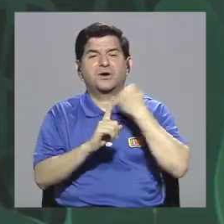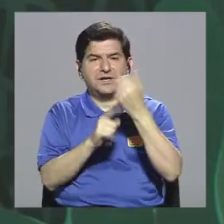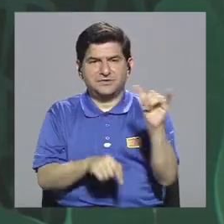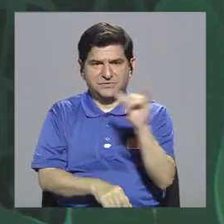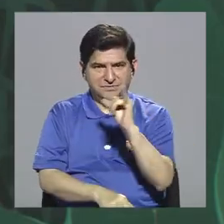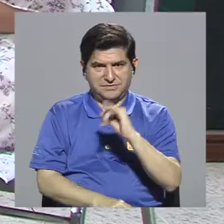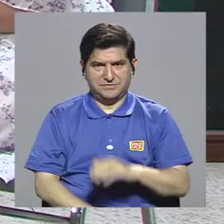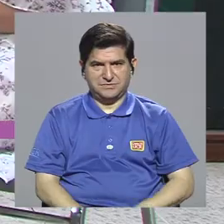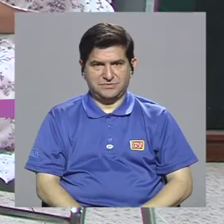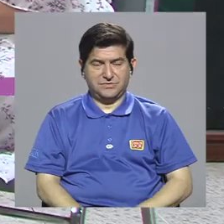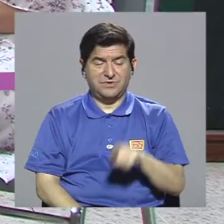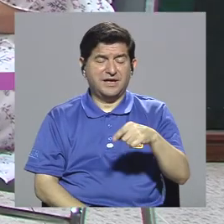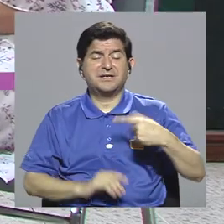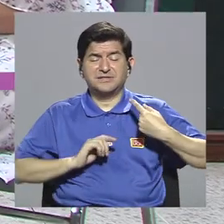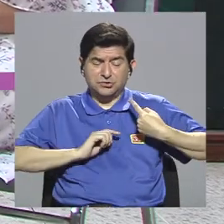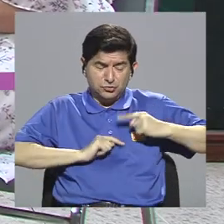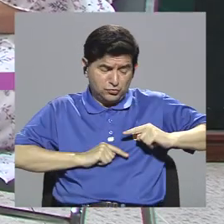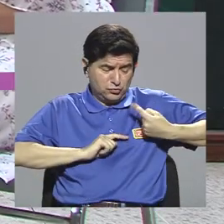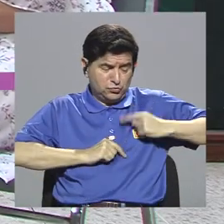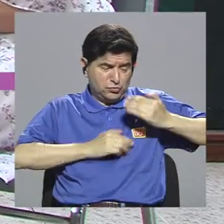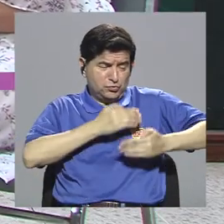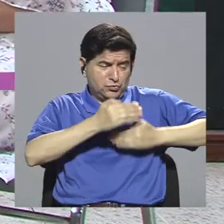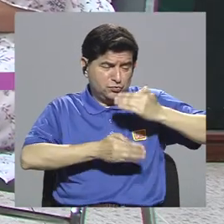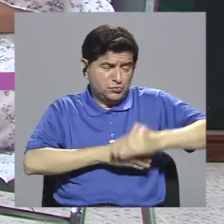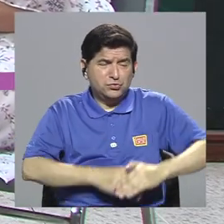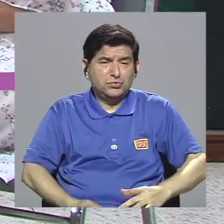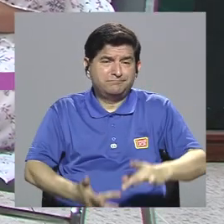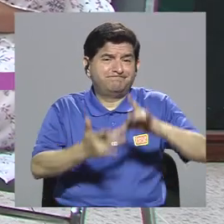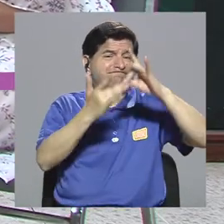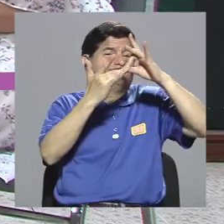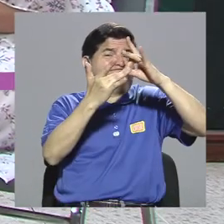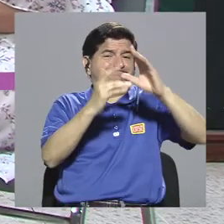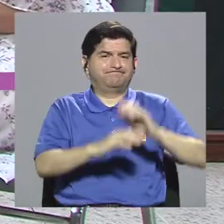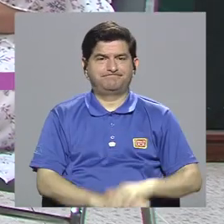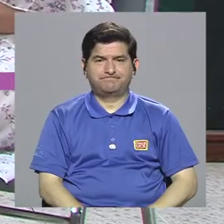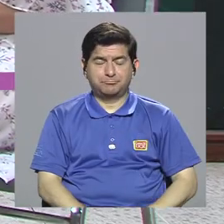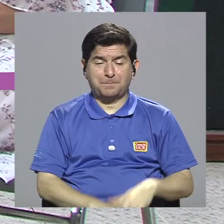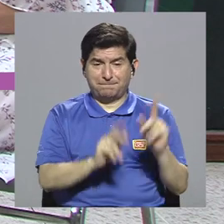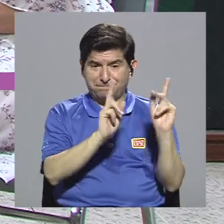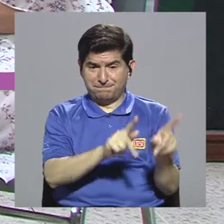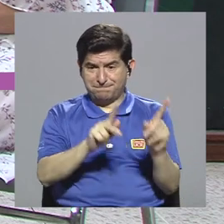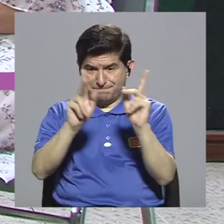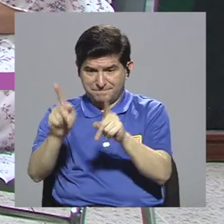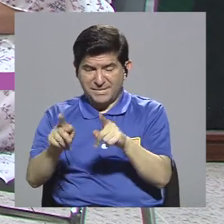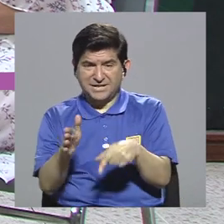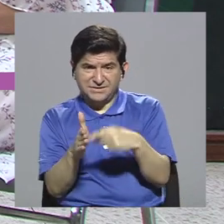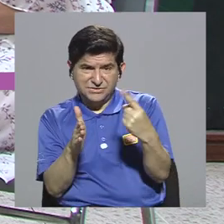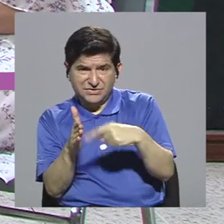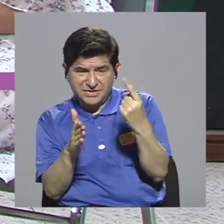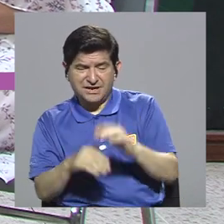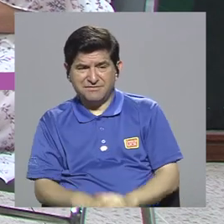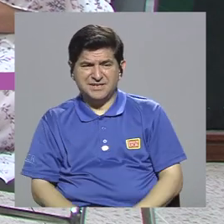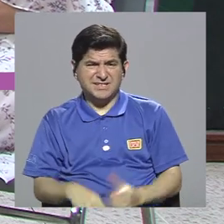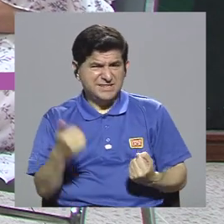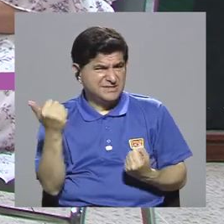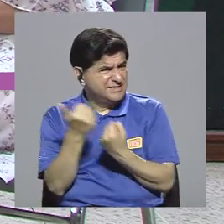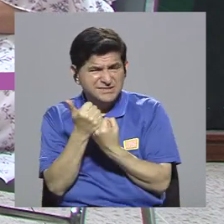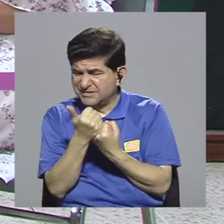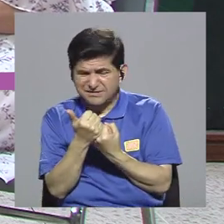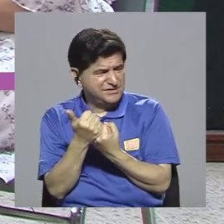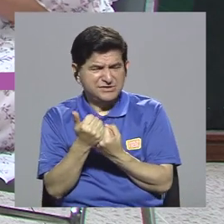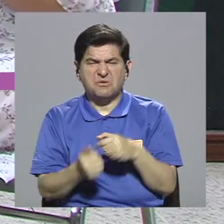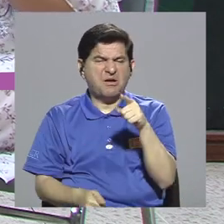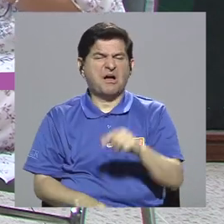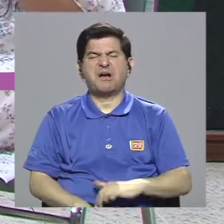necesitan recibir un apoyo especializado para su situación también, porque es un duelo particular, es un duelo donde